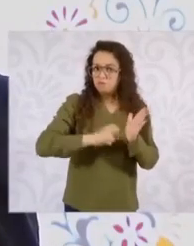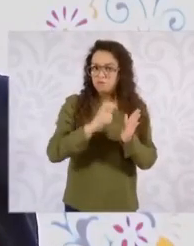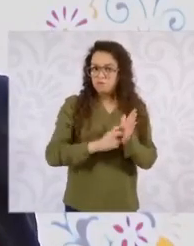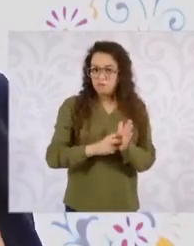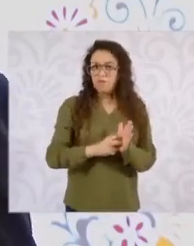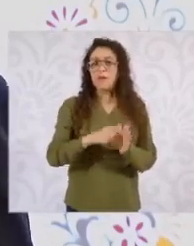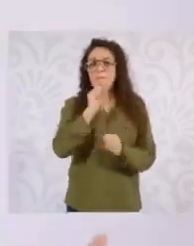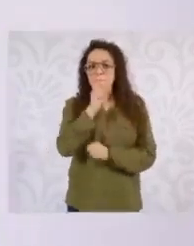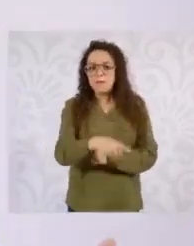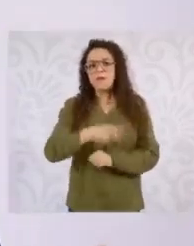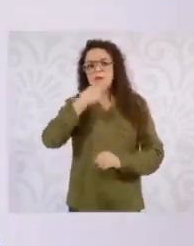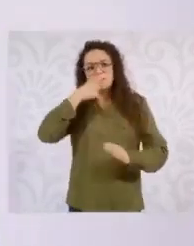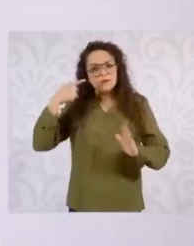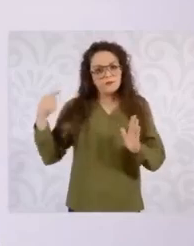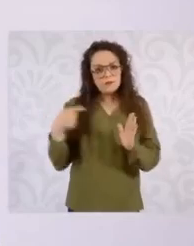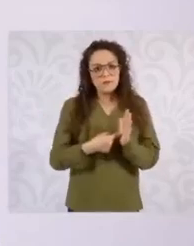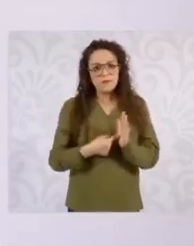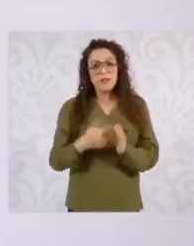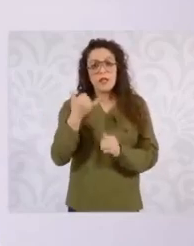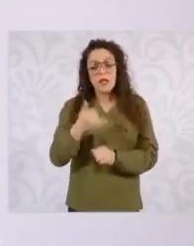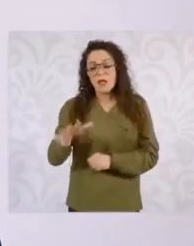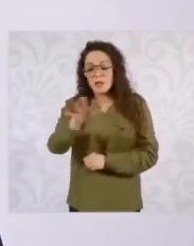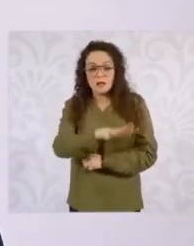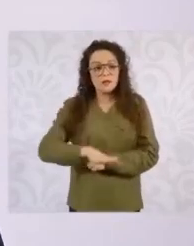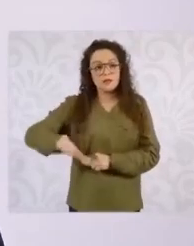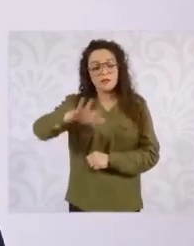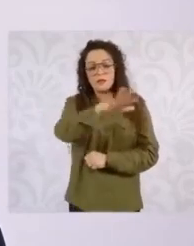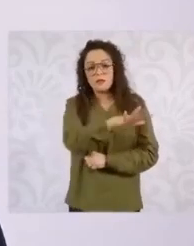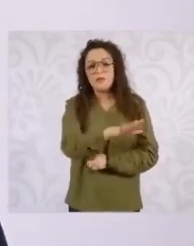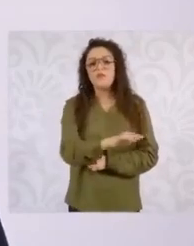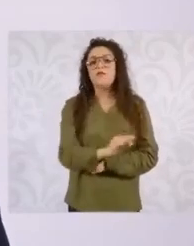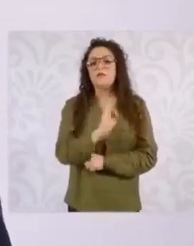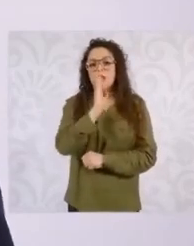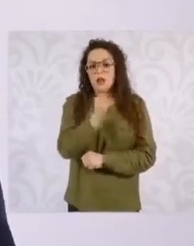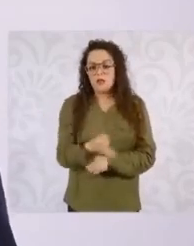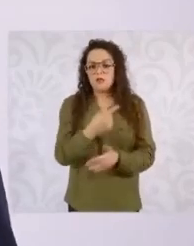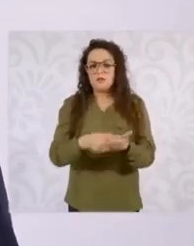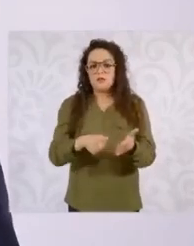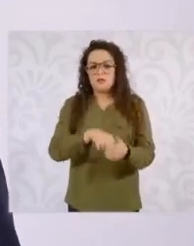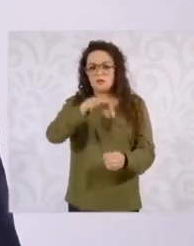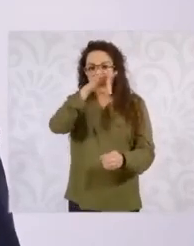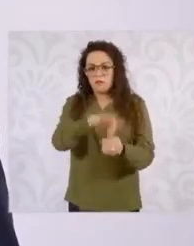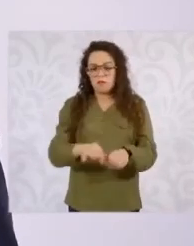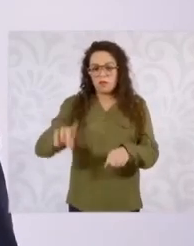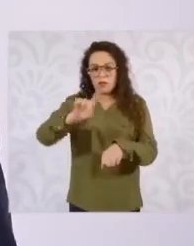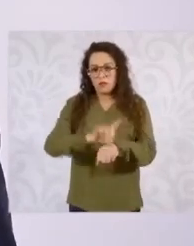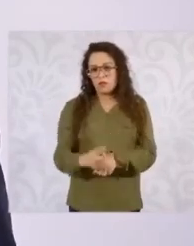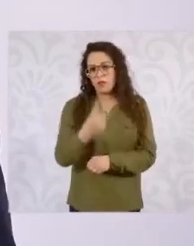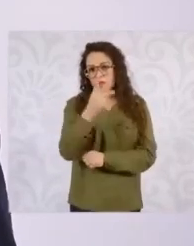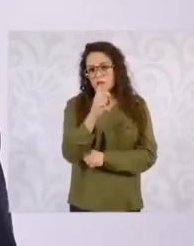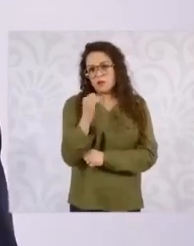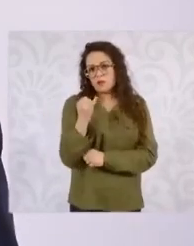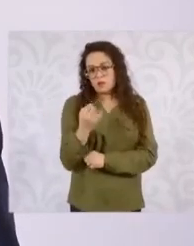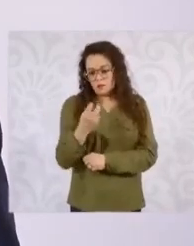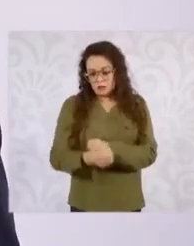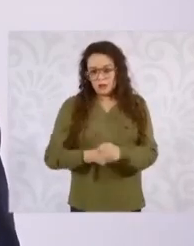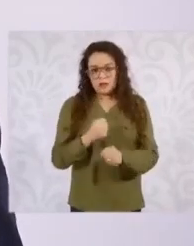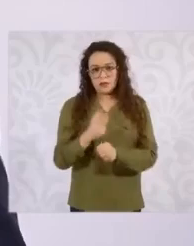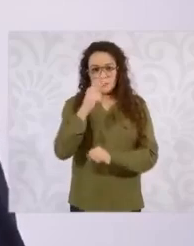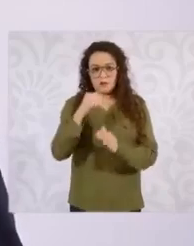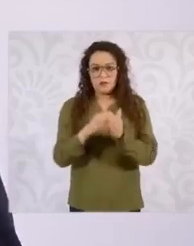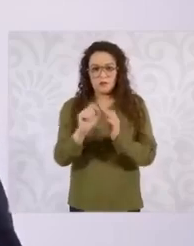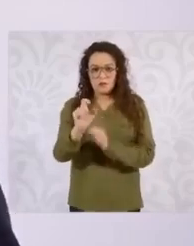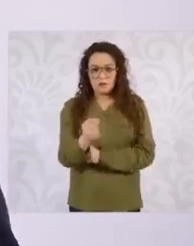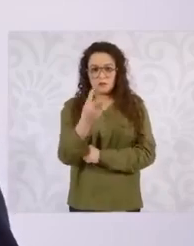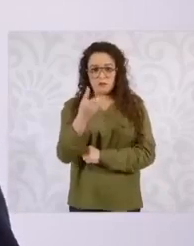deriva de la voluntad del pueblo de México expresada en las urnas el 2 de junio del 2024. Entonces,